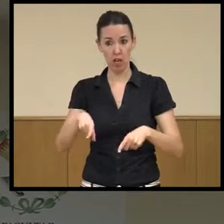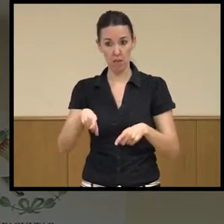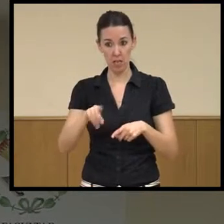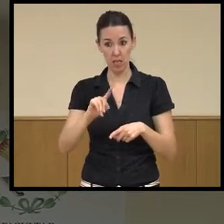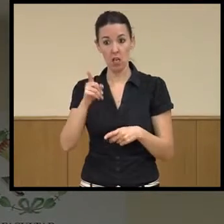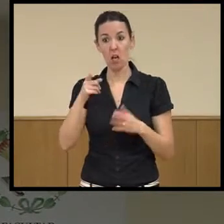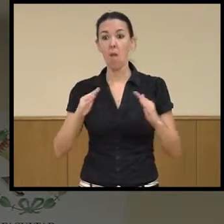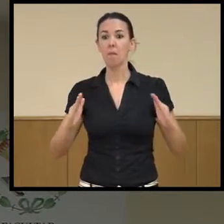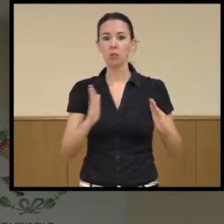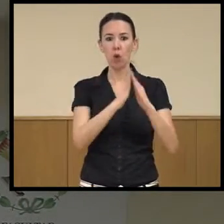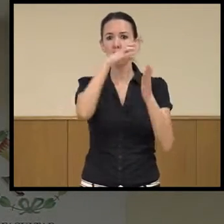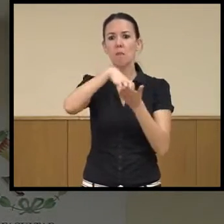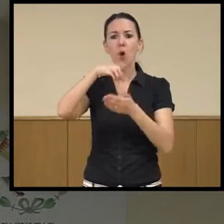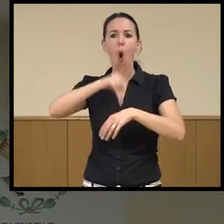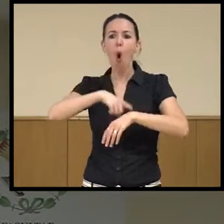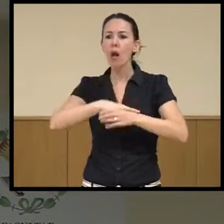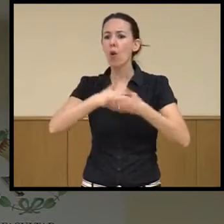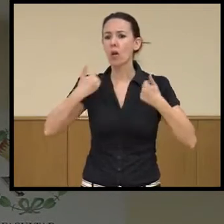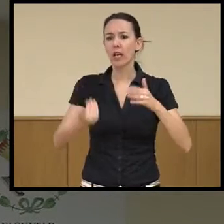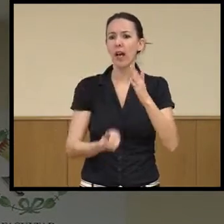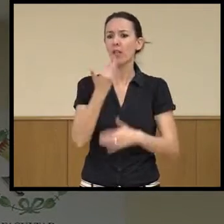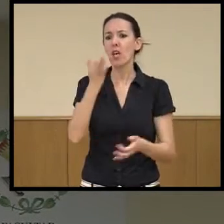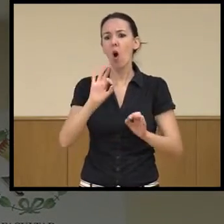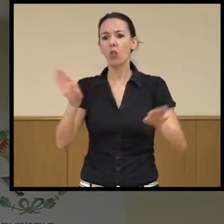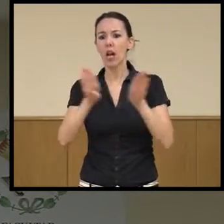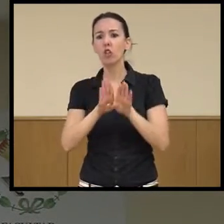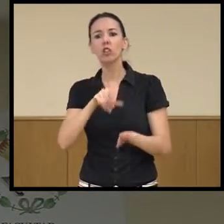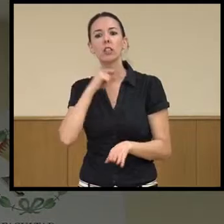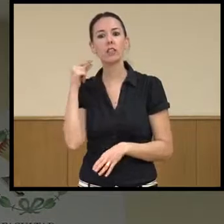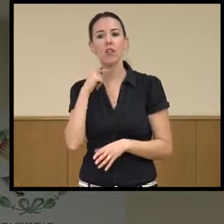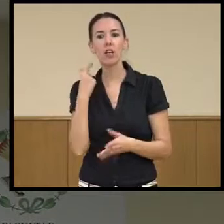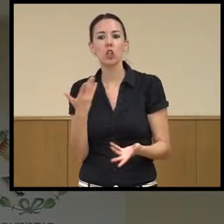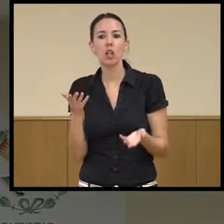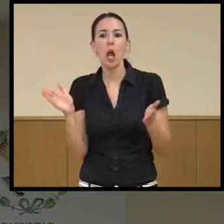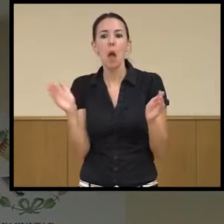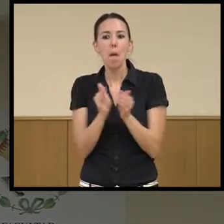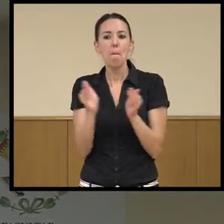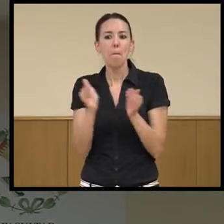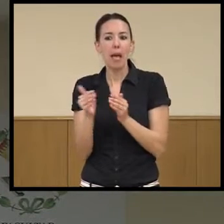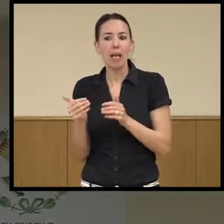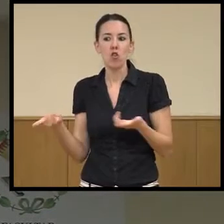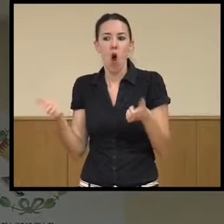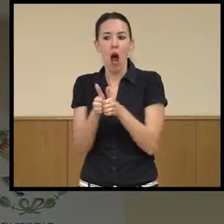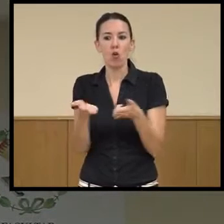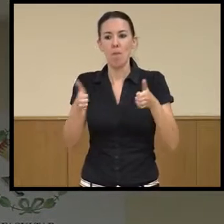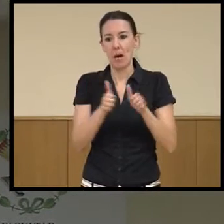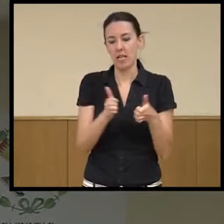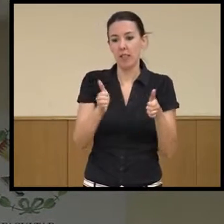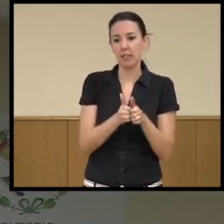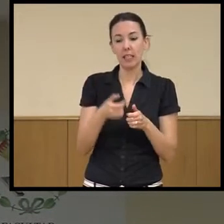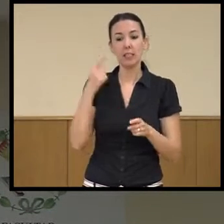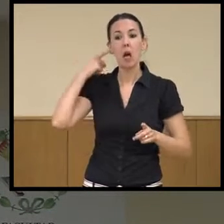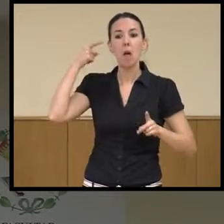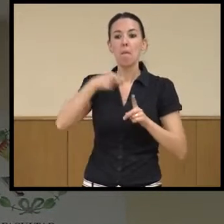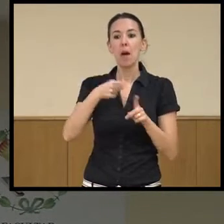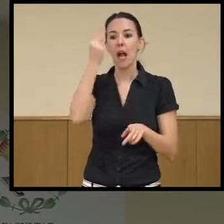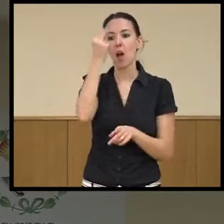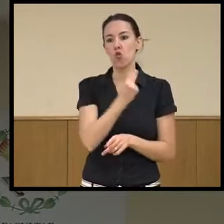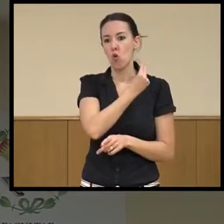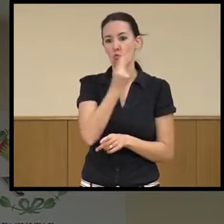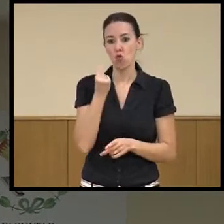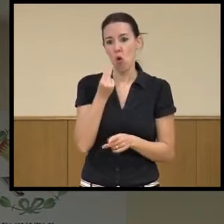a cualquier hora del día o de la noche, sacerdotes con un pequeño séquito de acólitos y acompañantes para administrar la comunión a